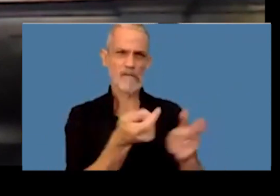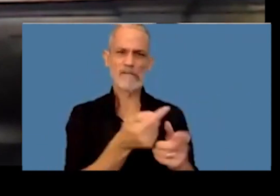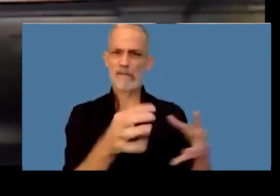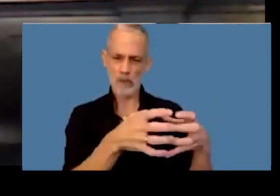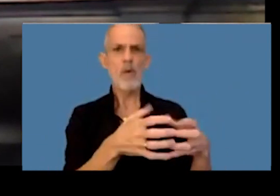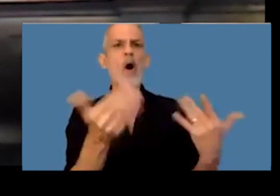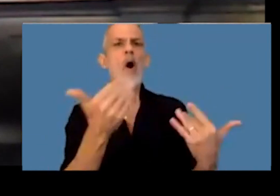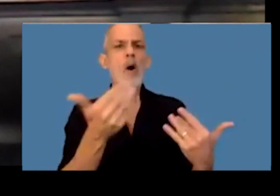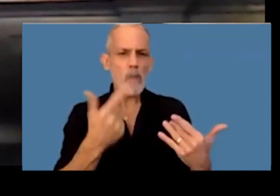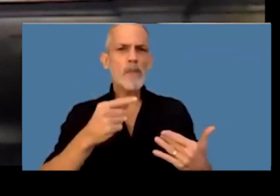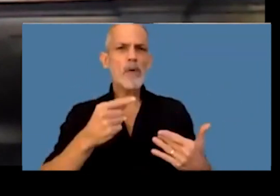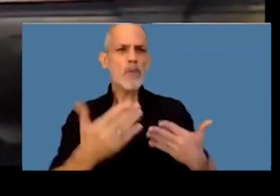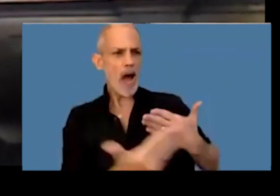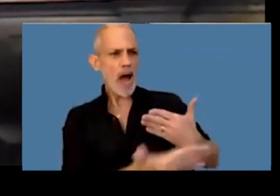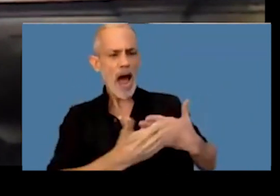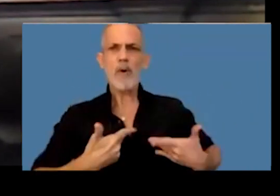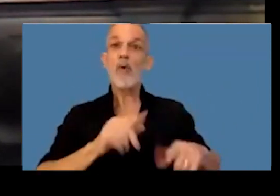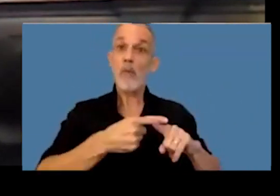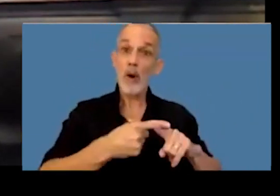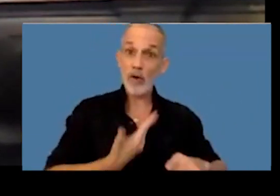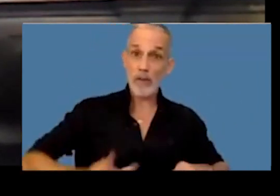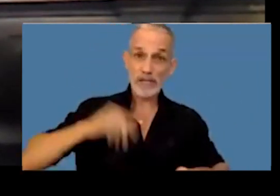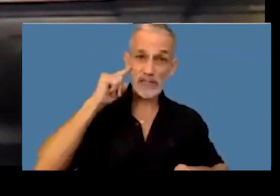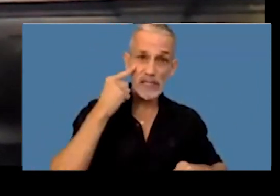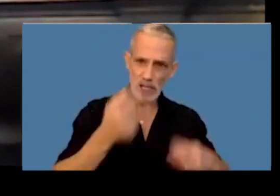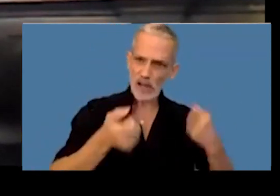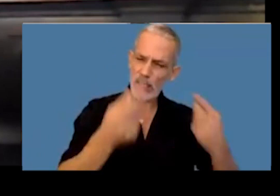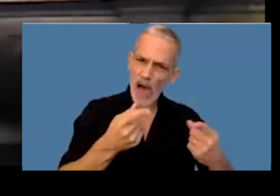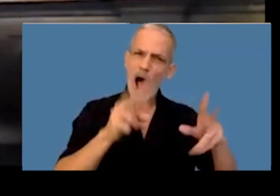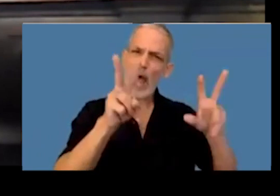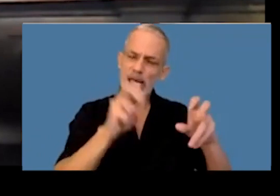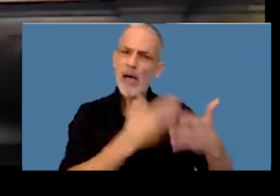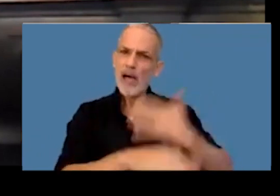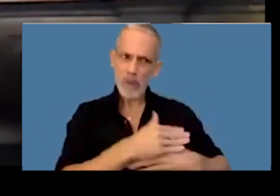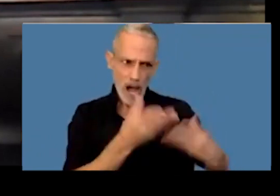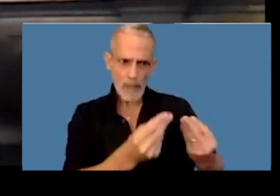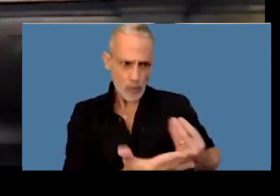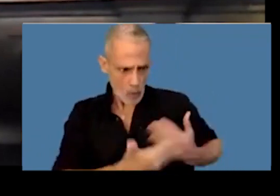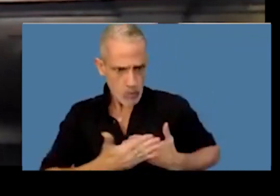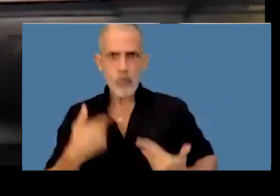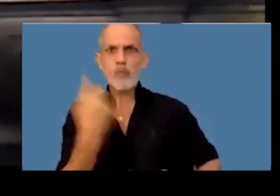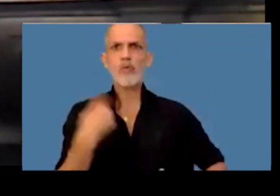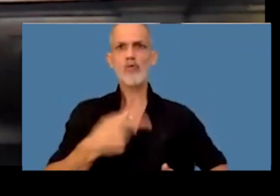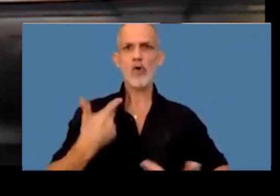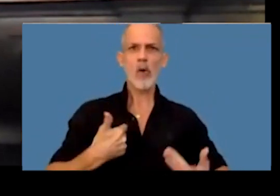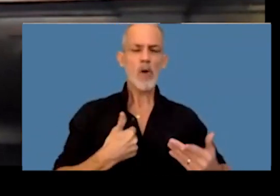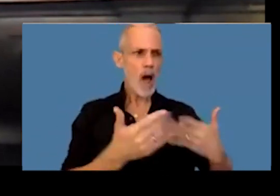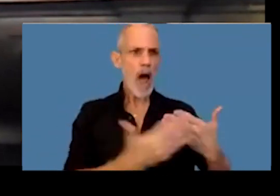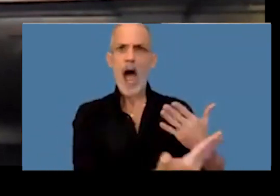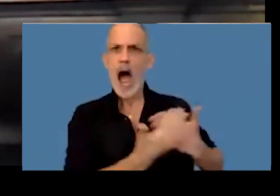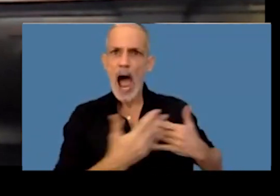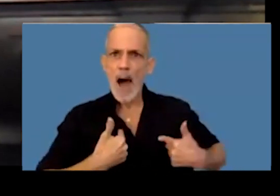de ese respaldo político que el presidente le está dando a la temática y que podamos traducir eso en